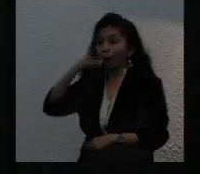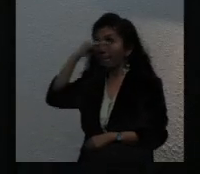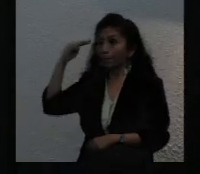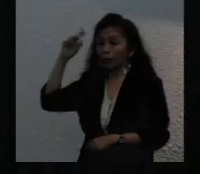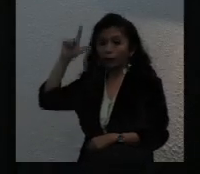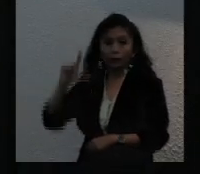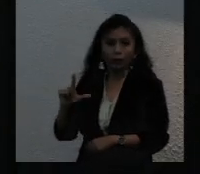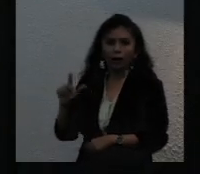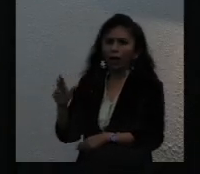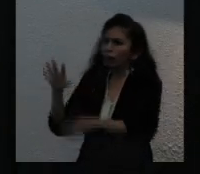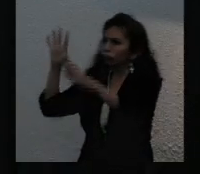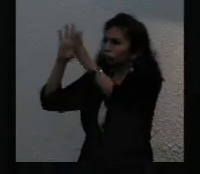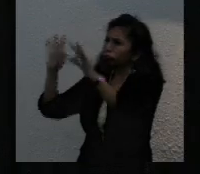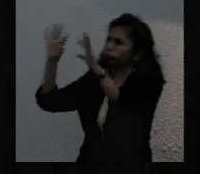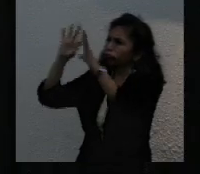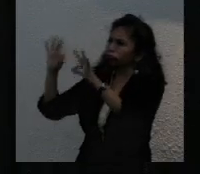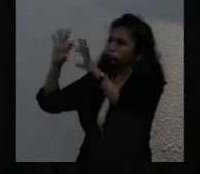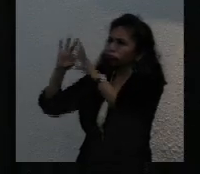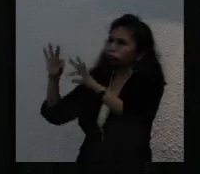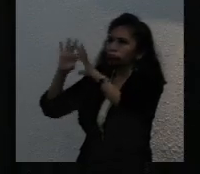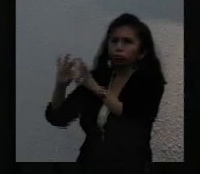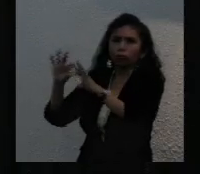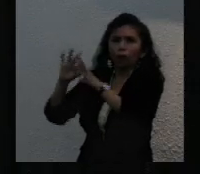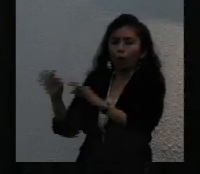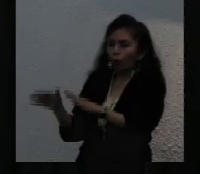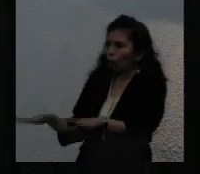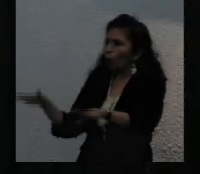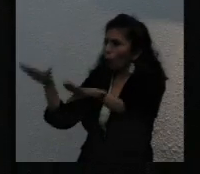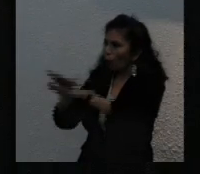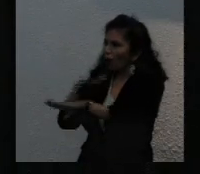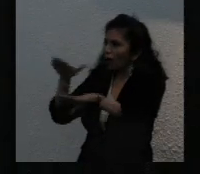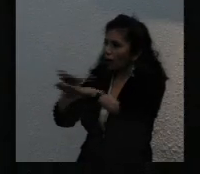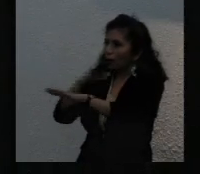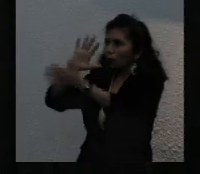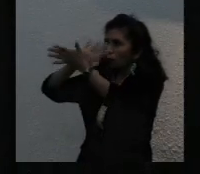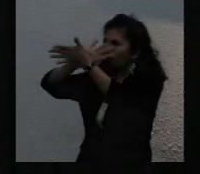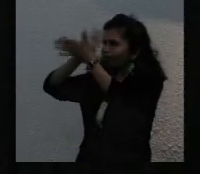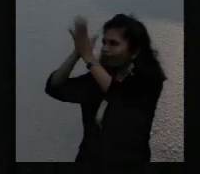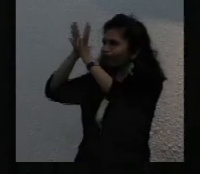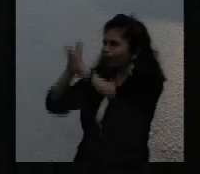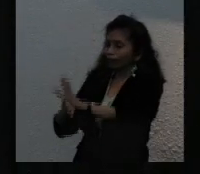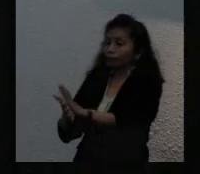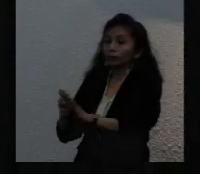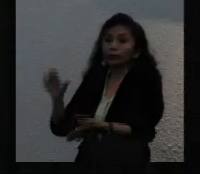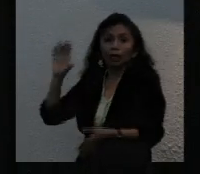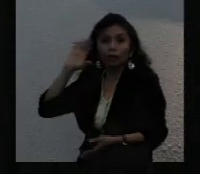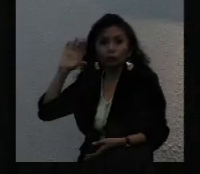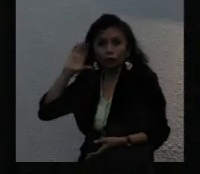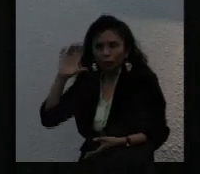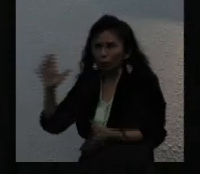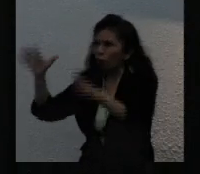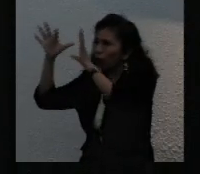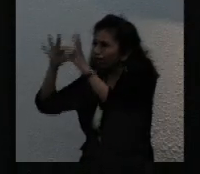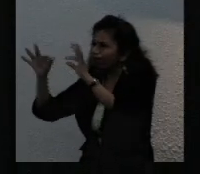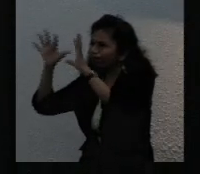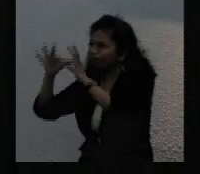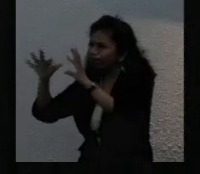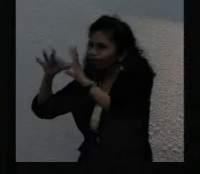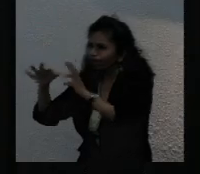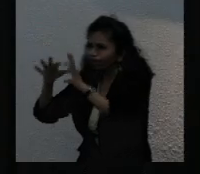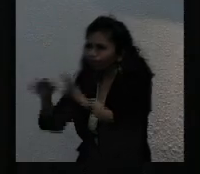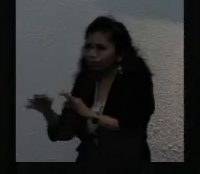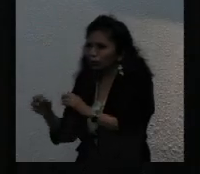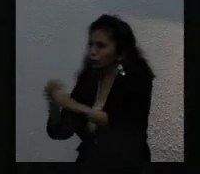hablar de cómo el cambio verdadero está transformando a Quintana Roo. La escucharemos rendir cuentas, privilegiando